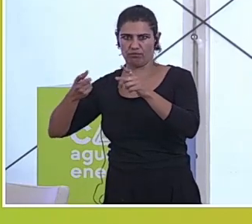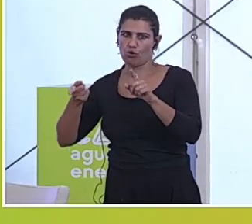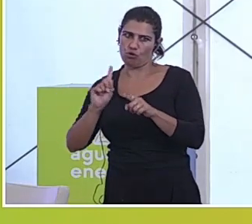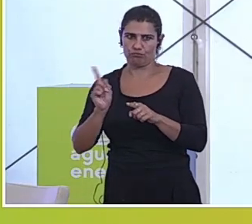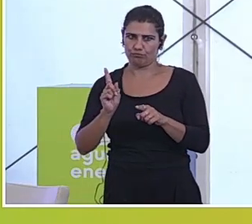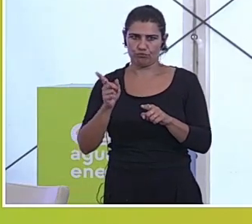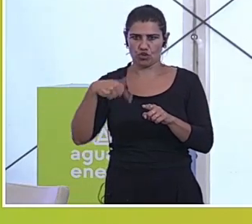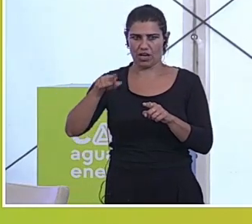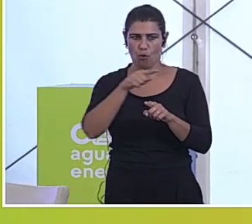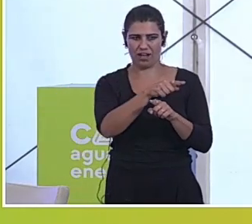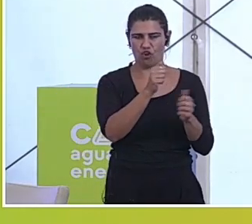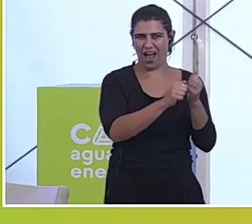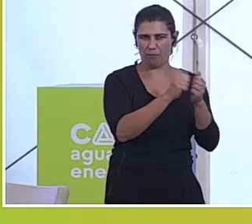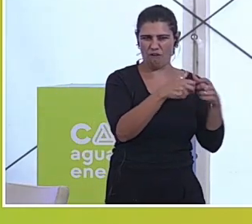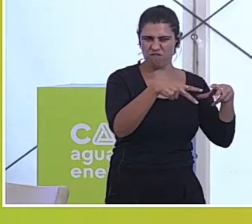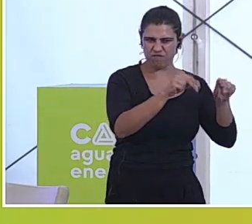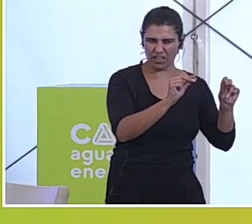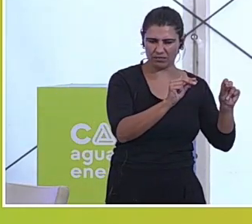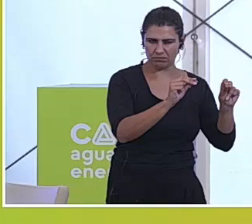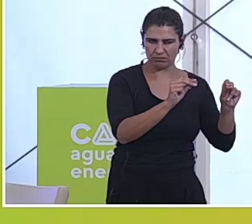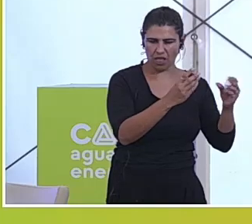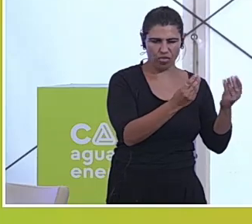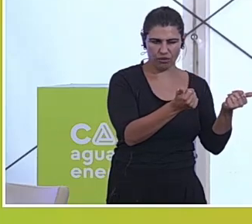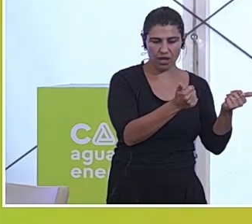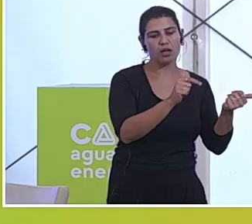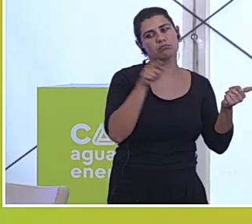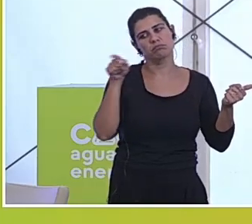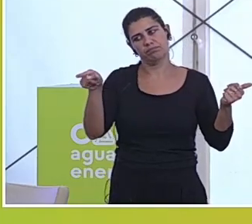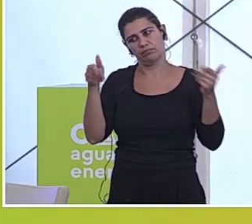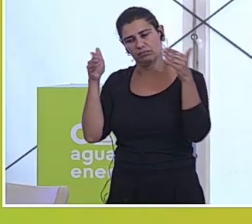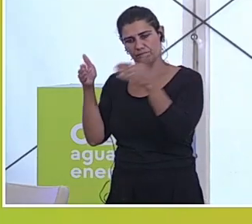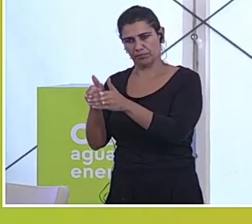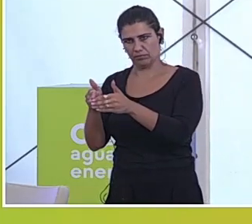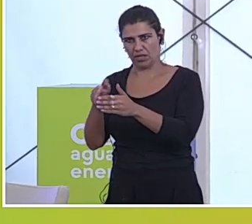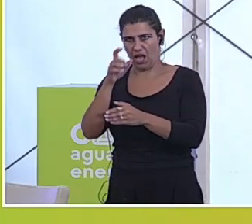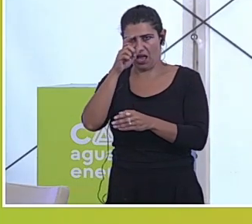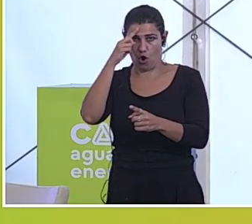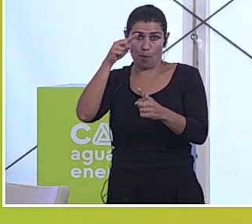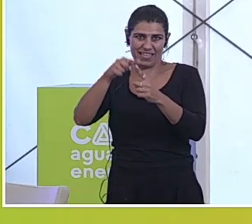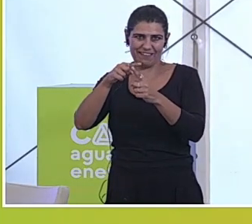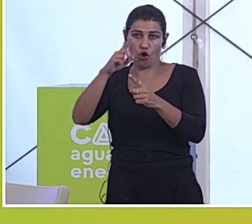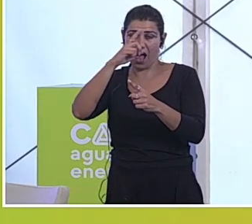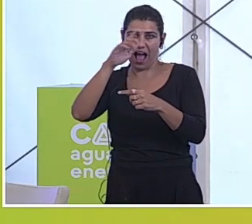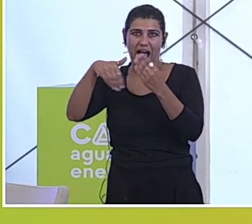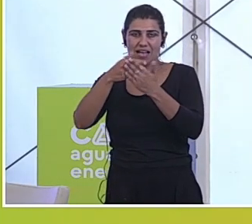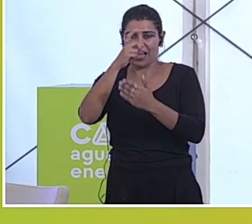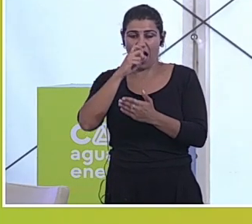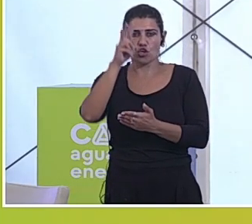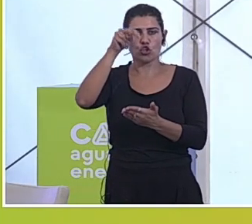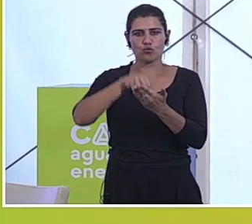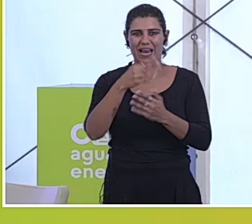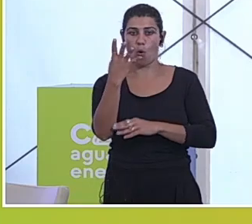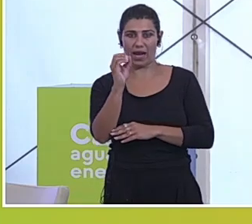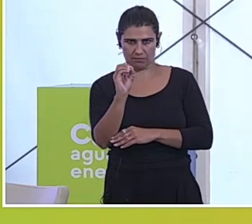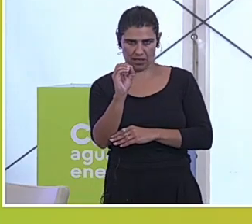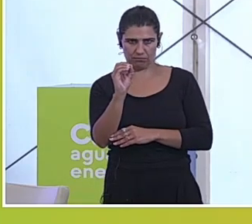esa total descarbonización que se ha fijado como objetivo a nivel de Canarias hasta el año 2040, ¿no? Aquí pueden ver en esta parte de la presentación